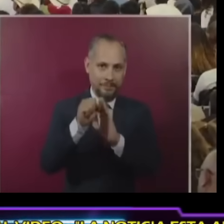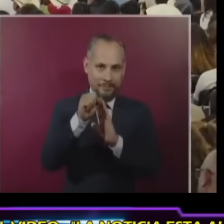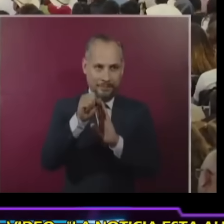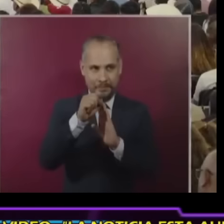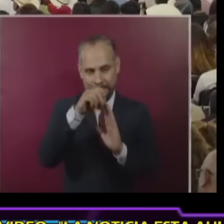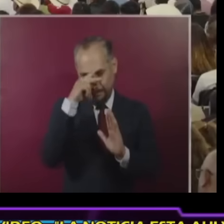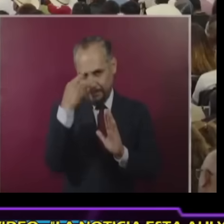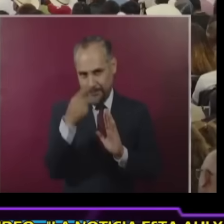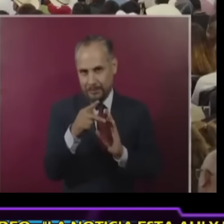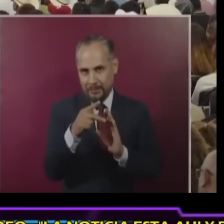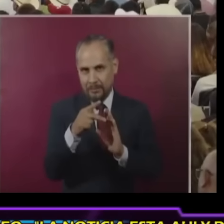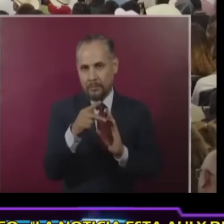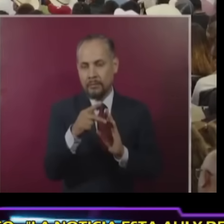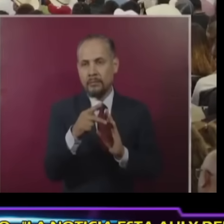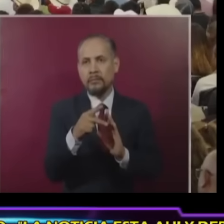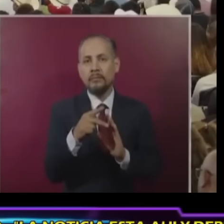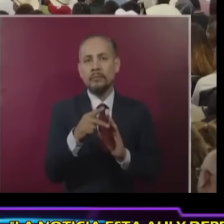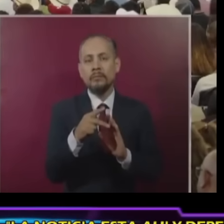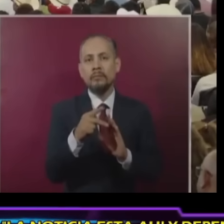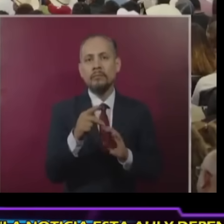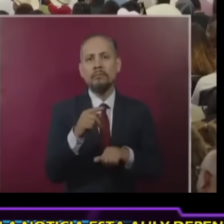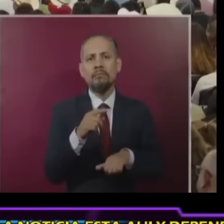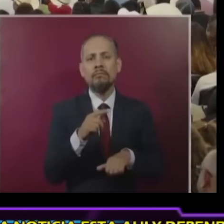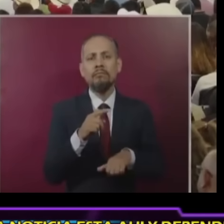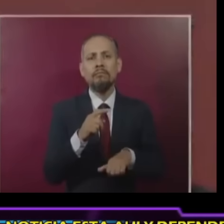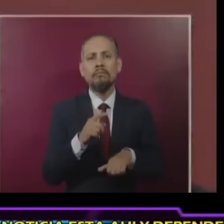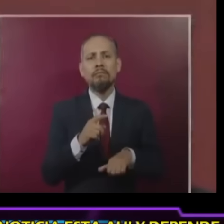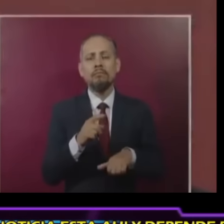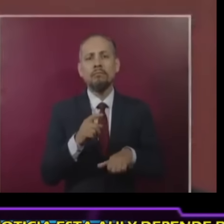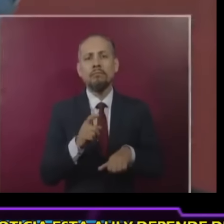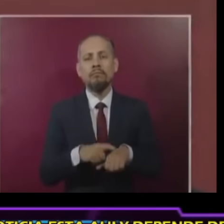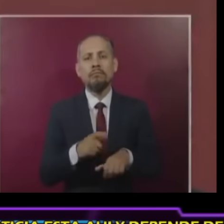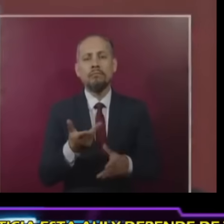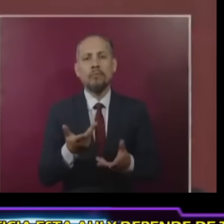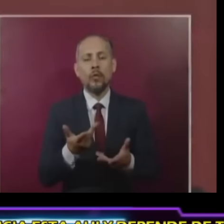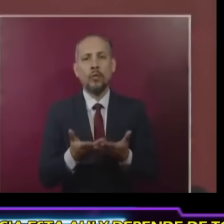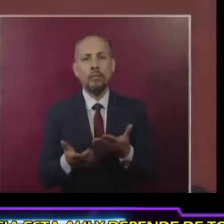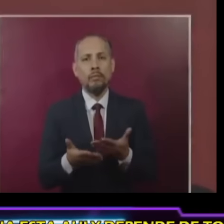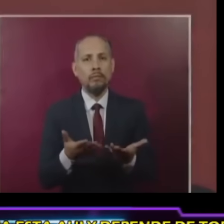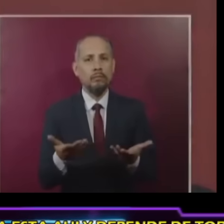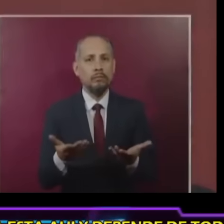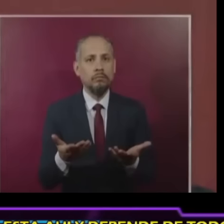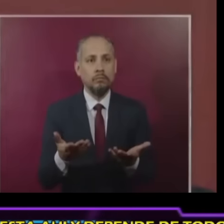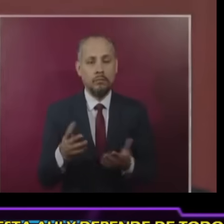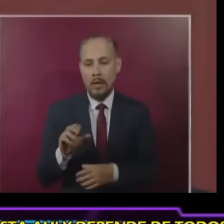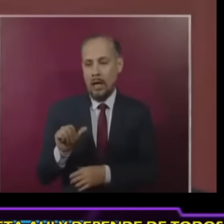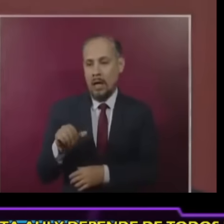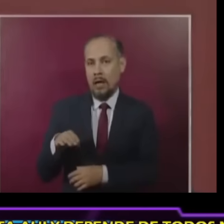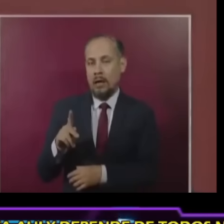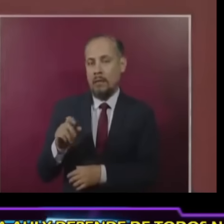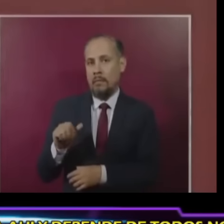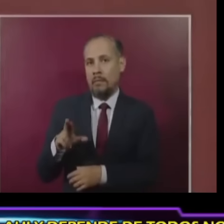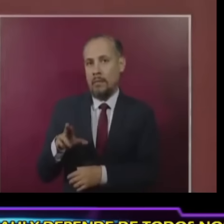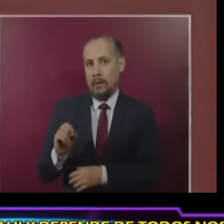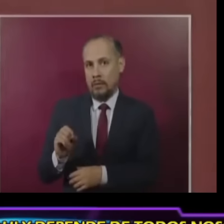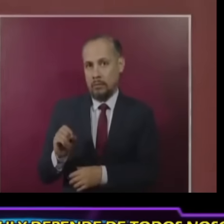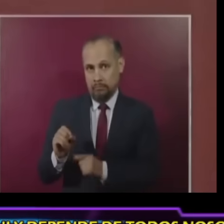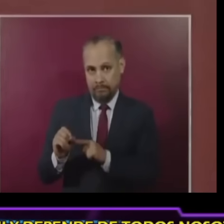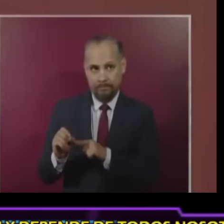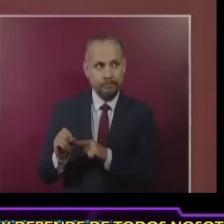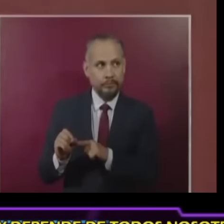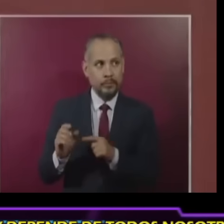caso no aplican las suspensiones de Amparo y aquí Qué hizo es reforma